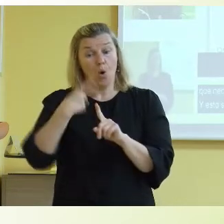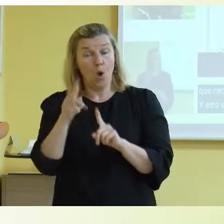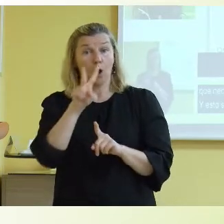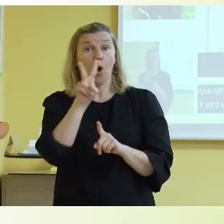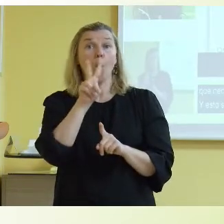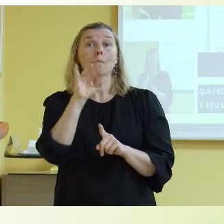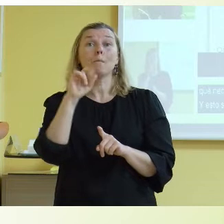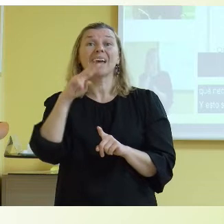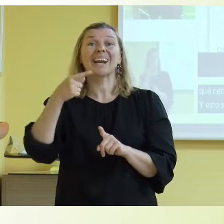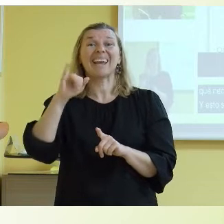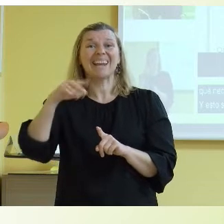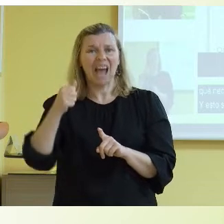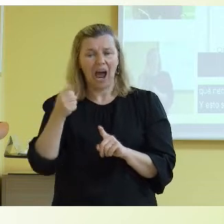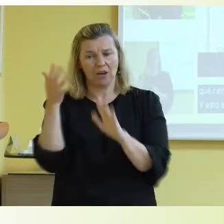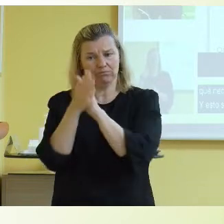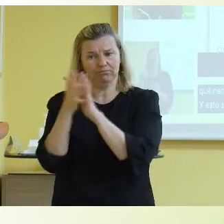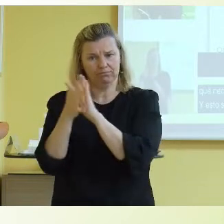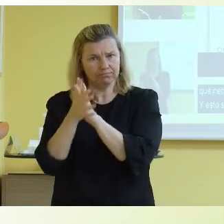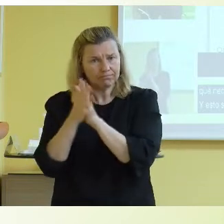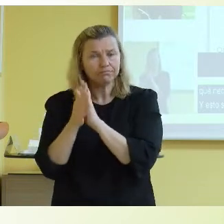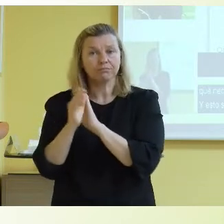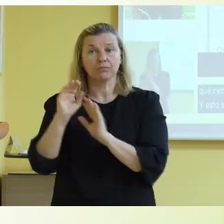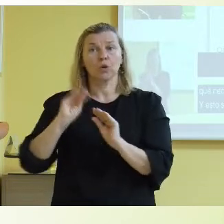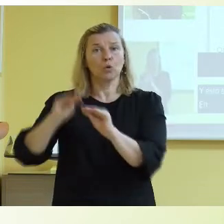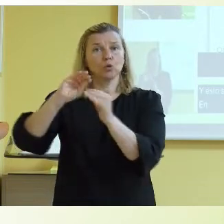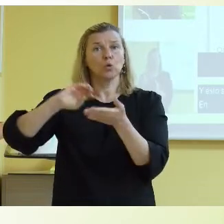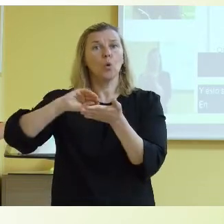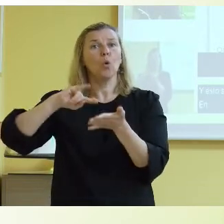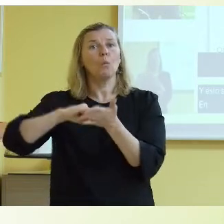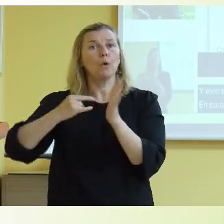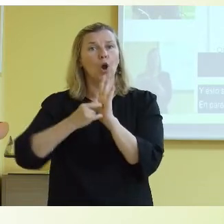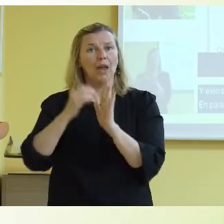algo, Orphanet sacó un proyecto hace años donde incluía dentro de toda su